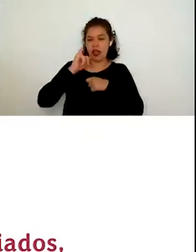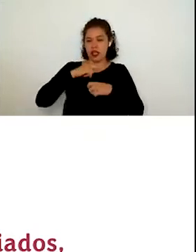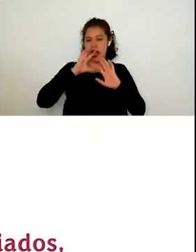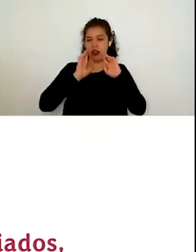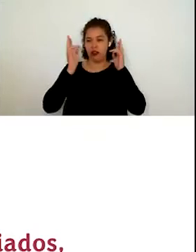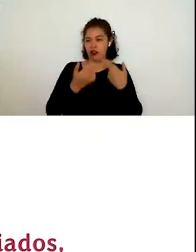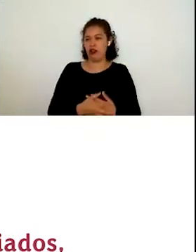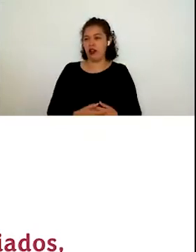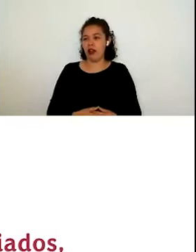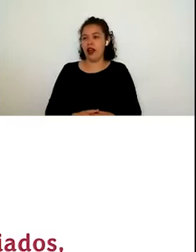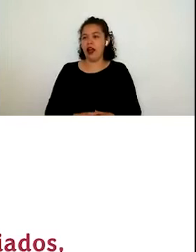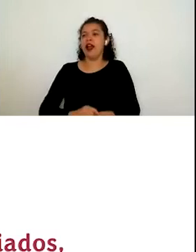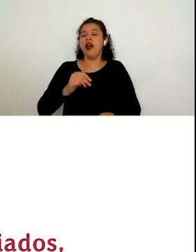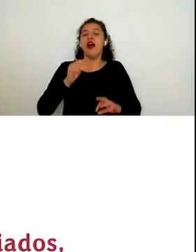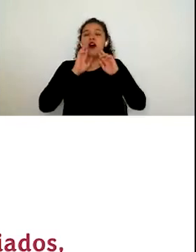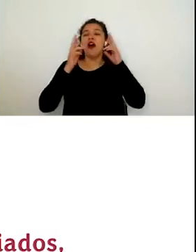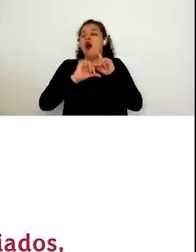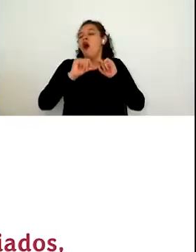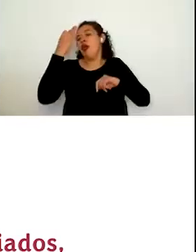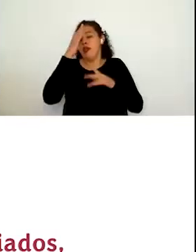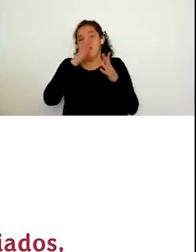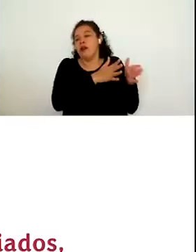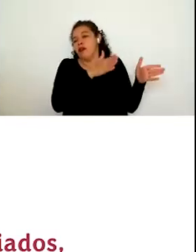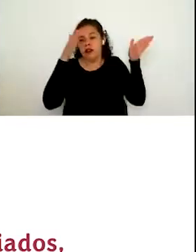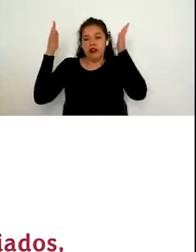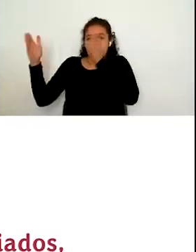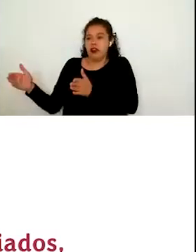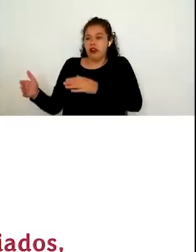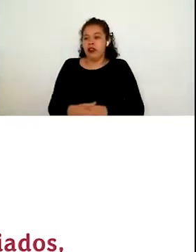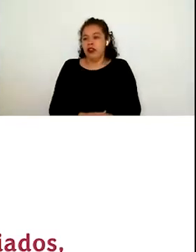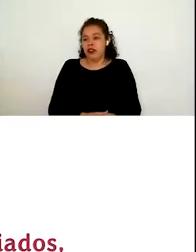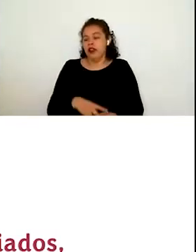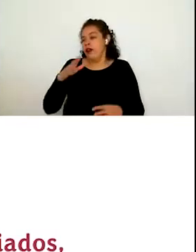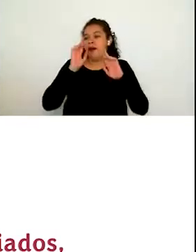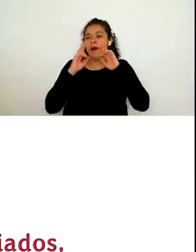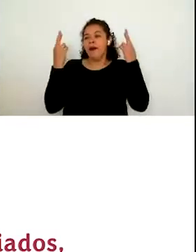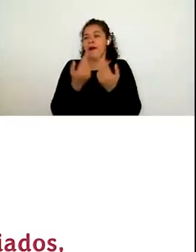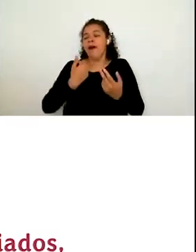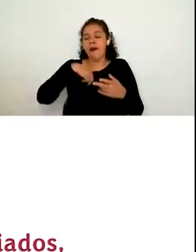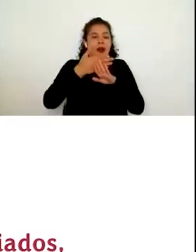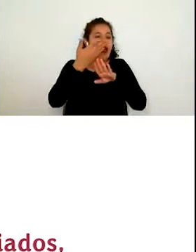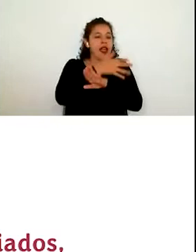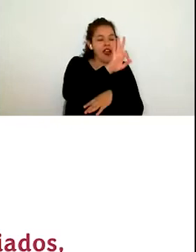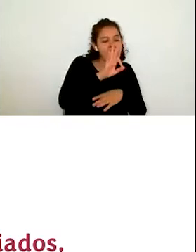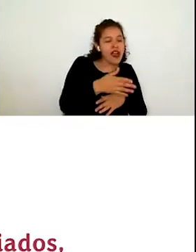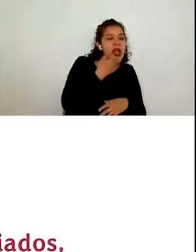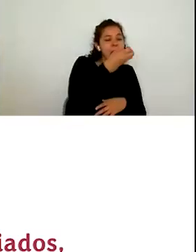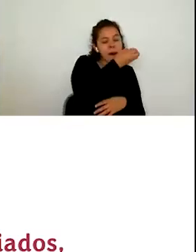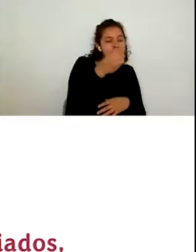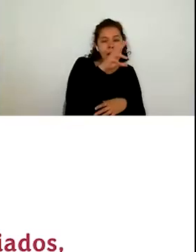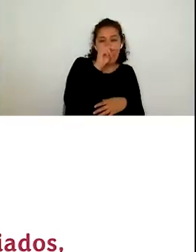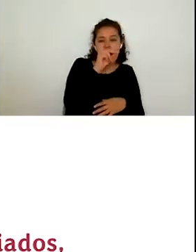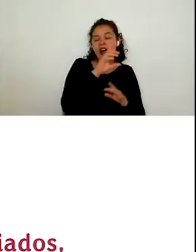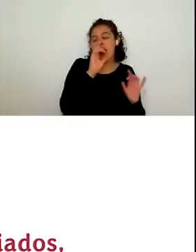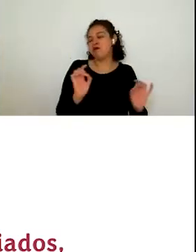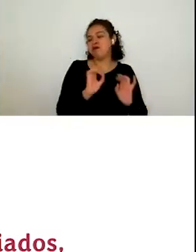reuniones extraordinarias, que pues son reuniones que obviamente no están programadas y que tienen que hacer por alguna